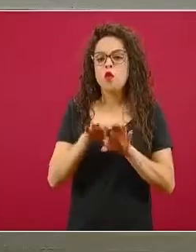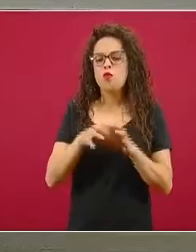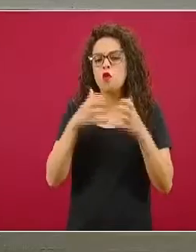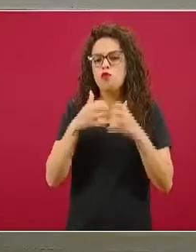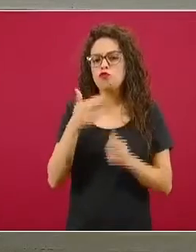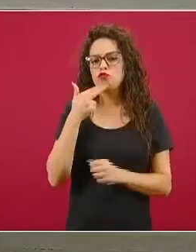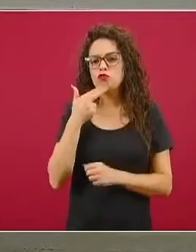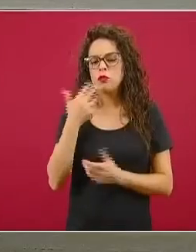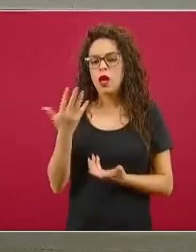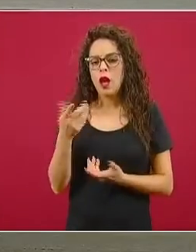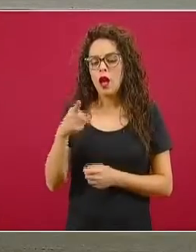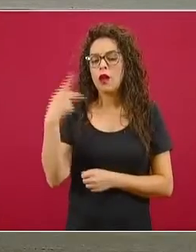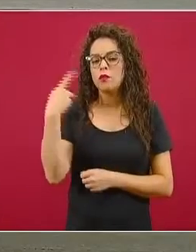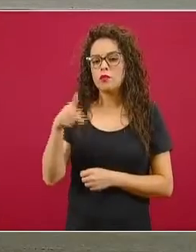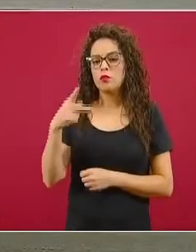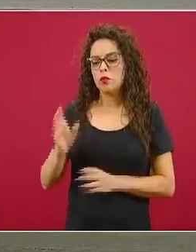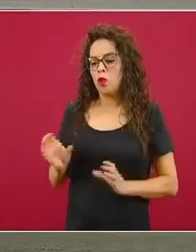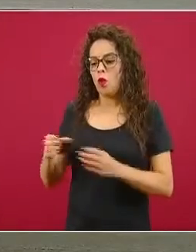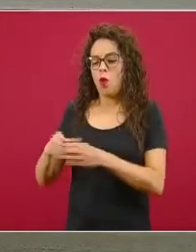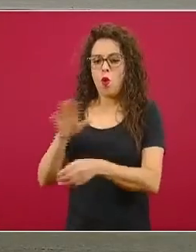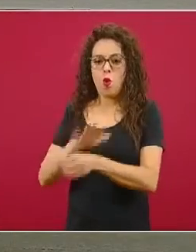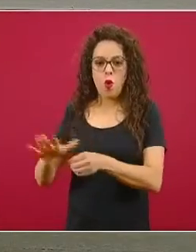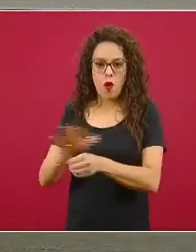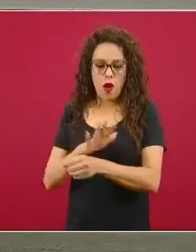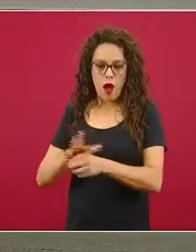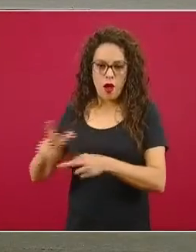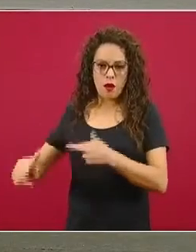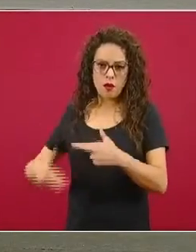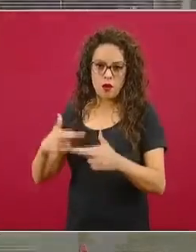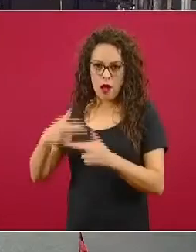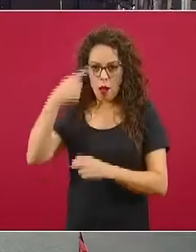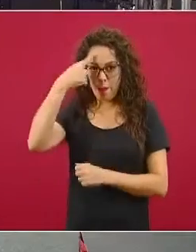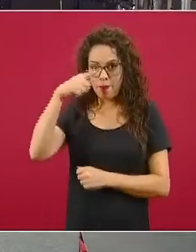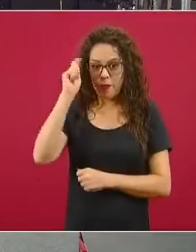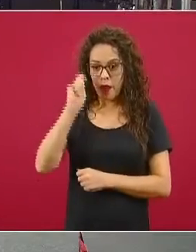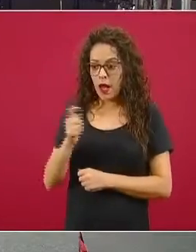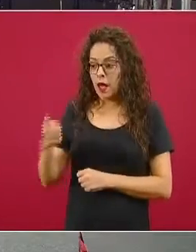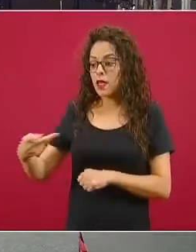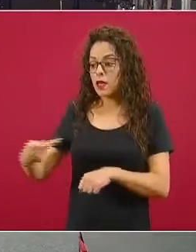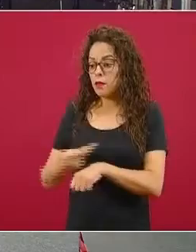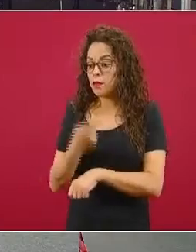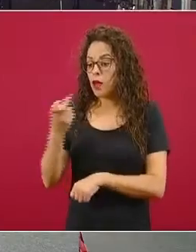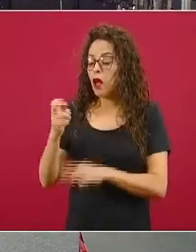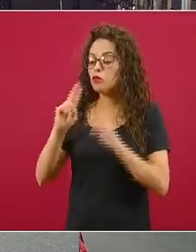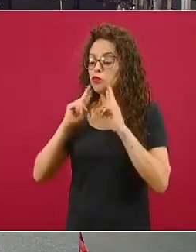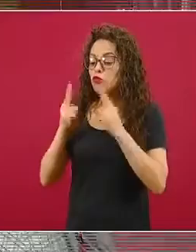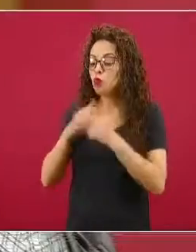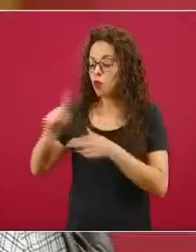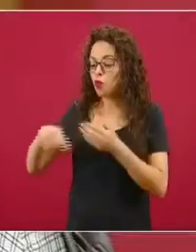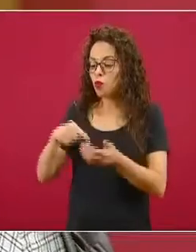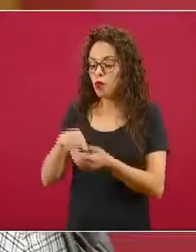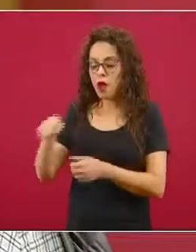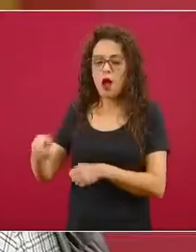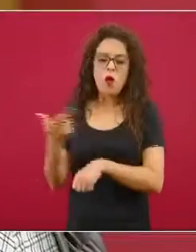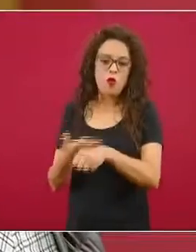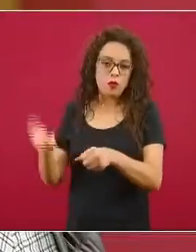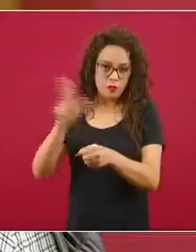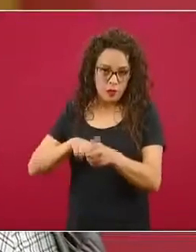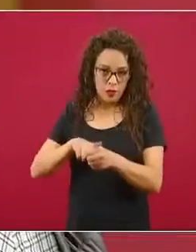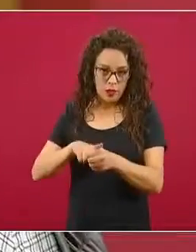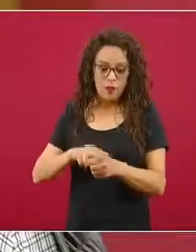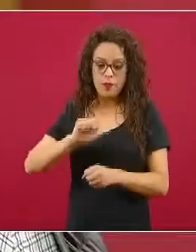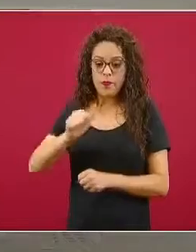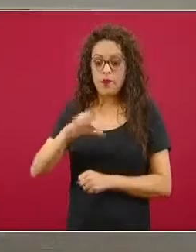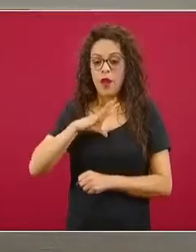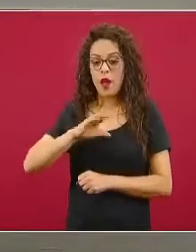un concentrador local, regional, de la actividad que está ocurriendo en las unidades. Todavía tenemos un siguiente